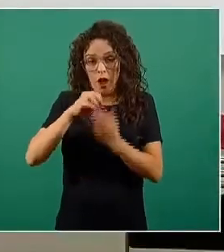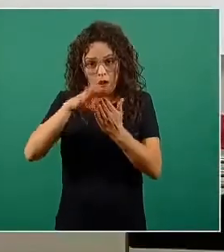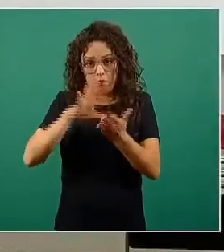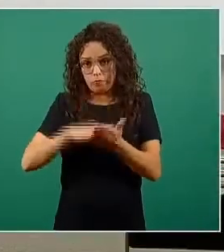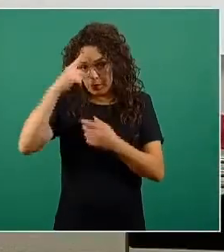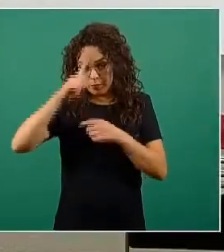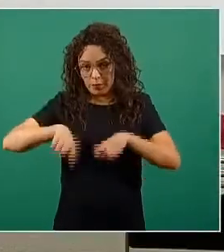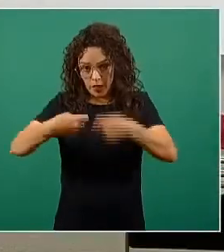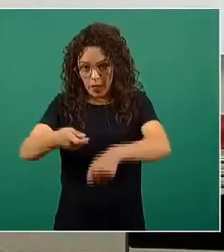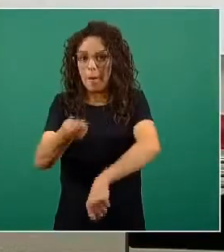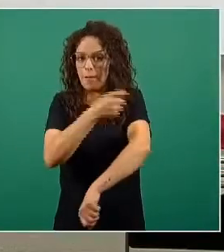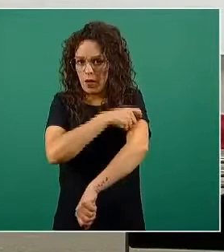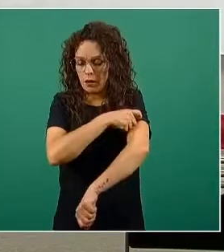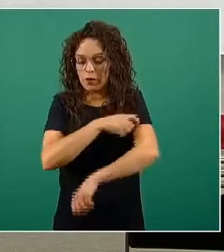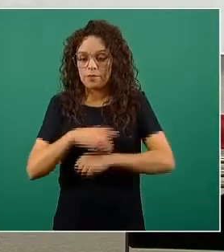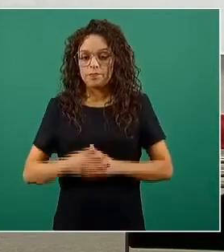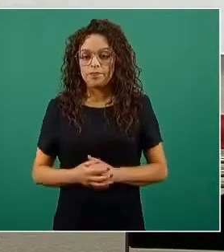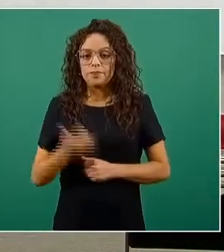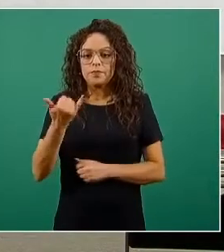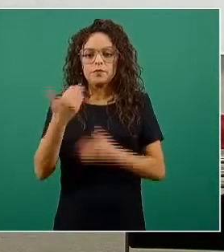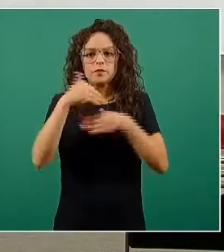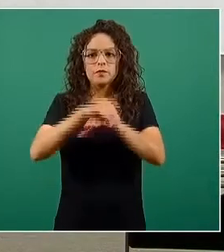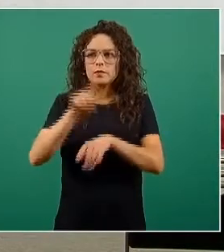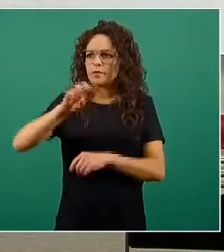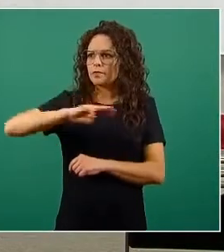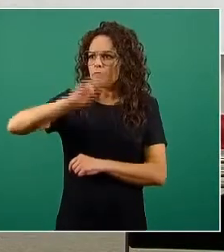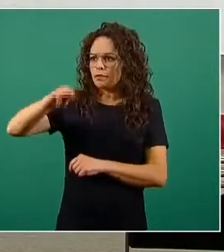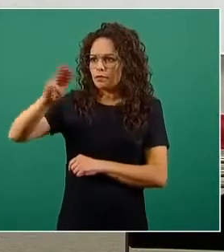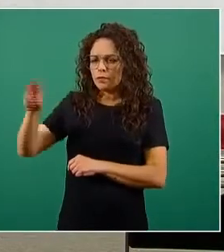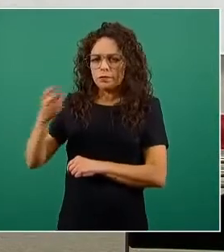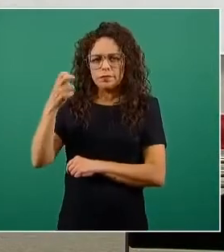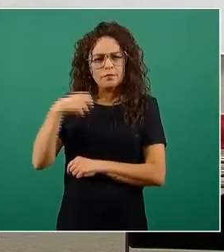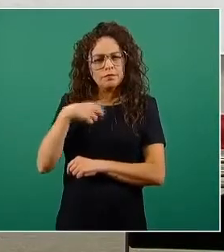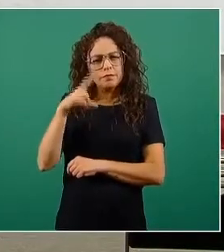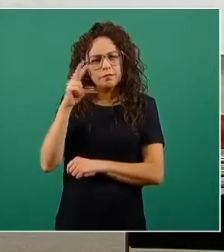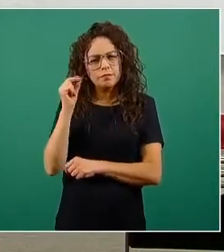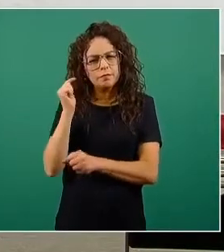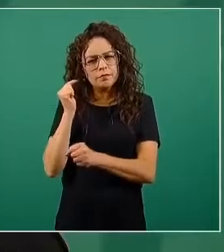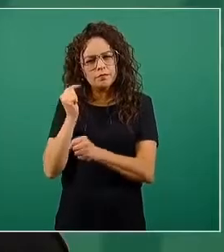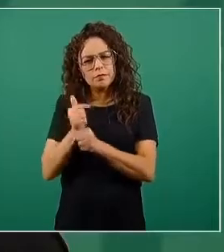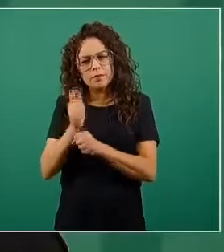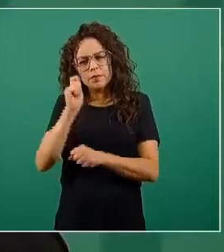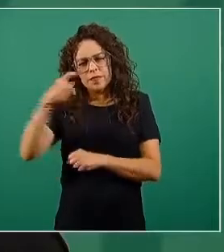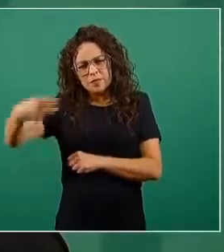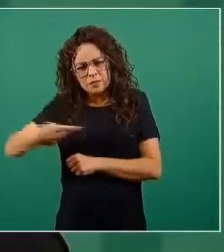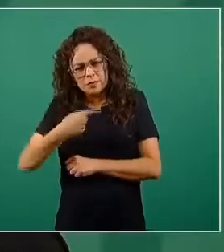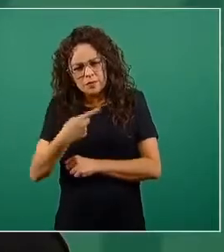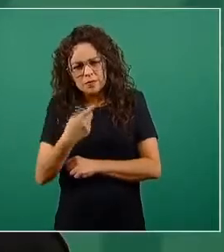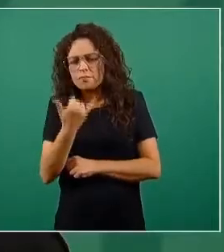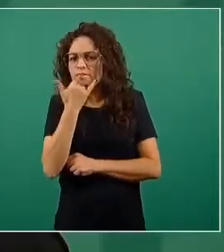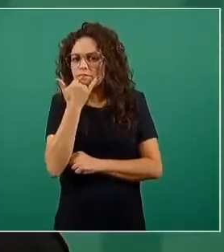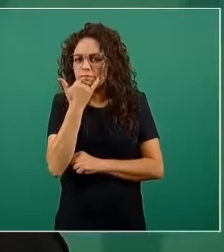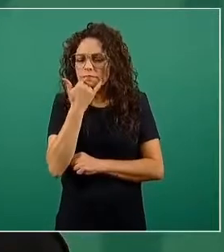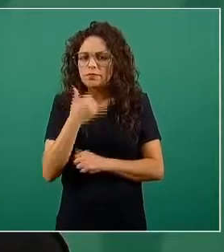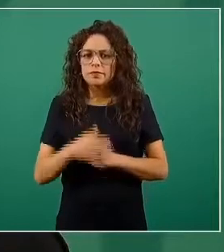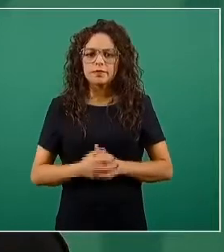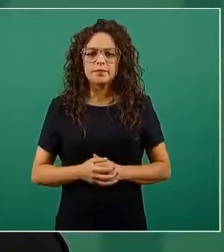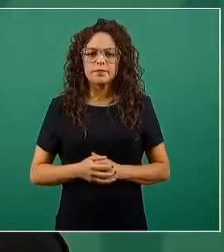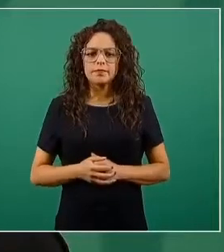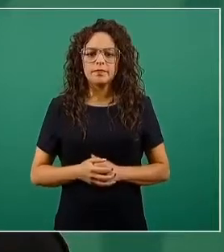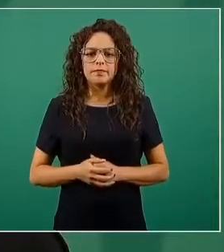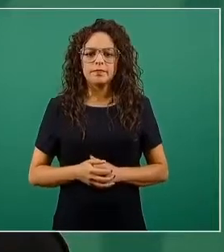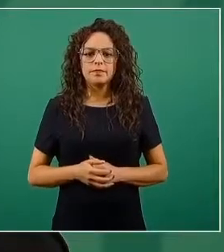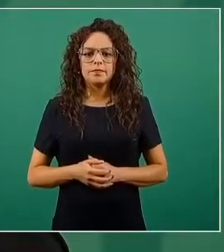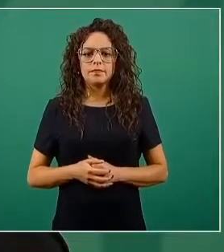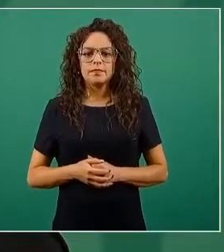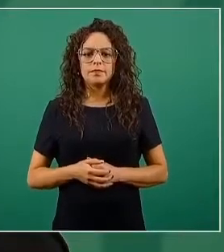Y de Michoacán, ahí sí no identifiqué cuál era la pregunta. Precisamente de las personas